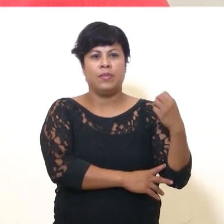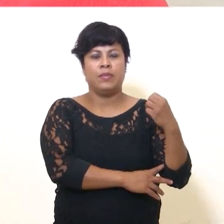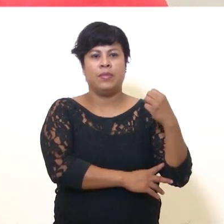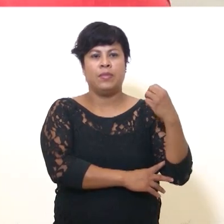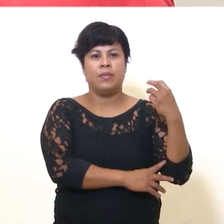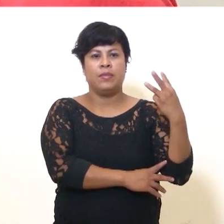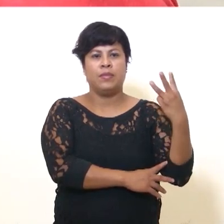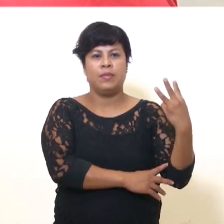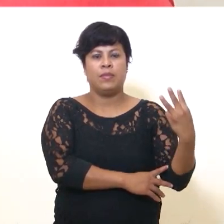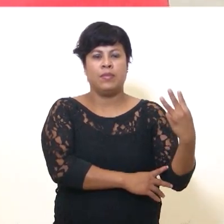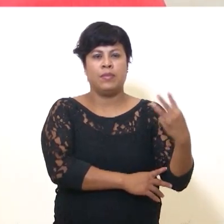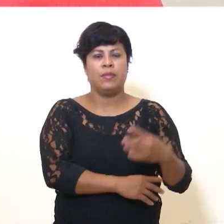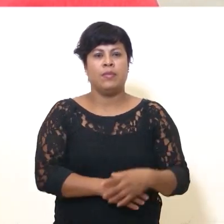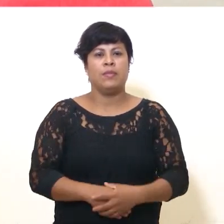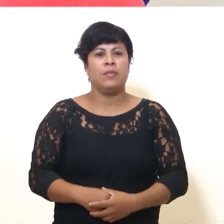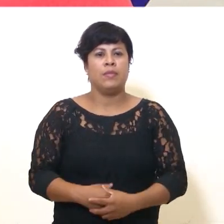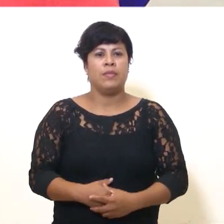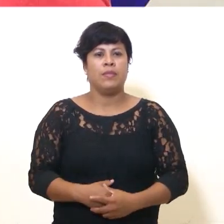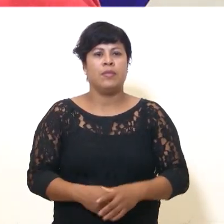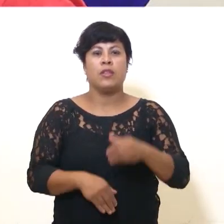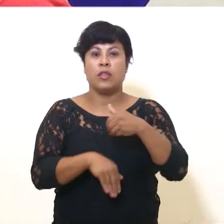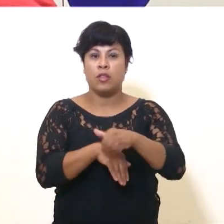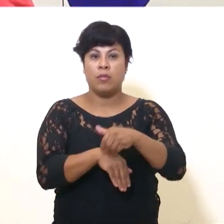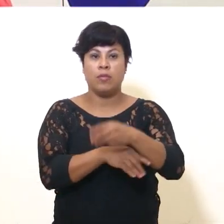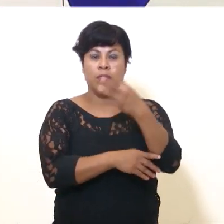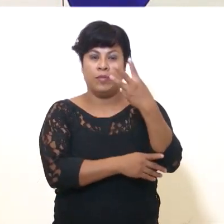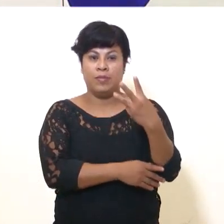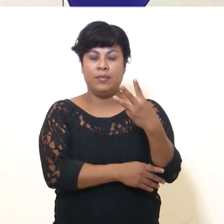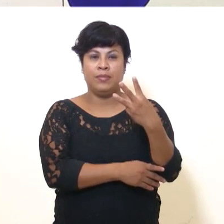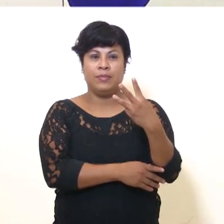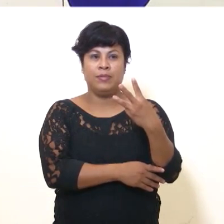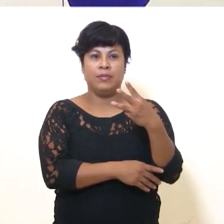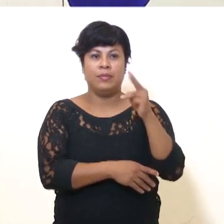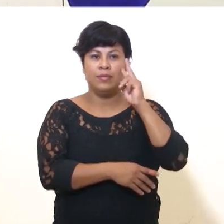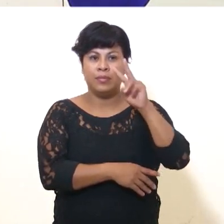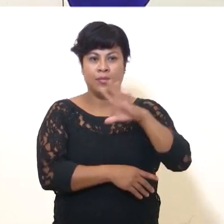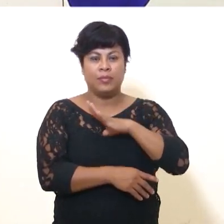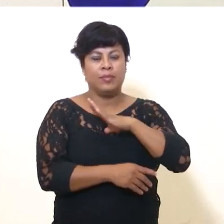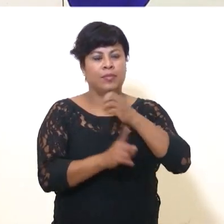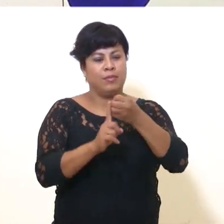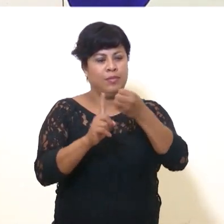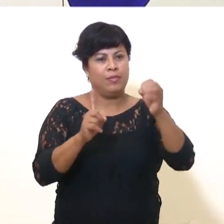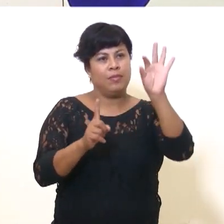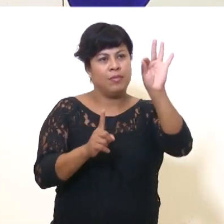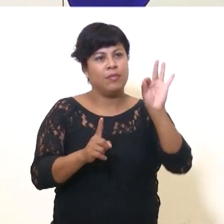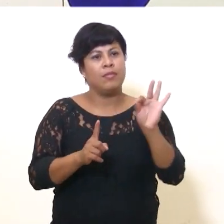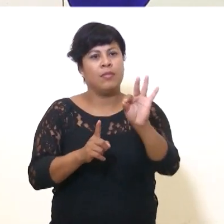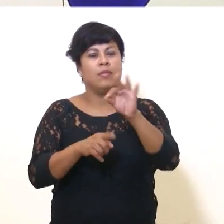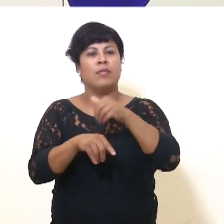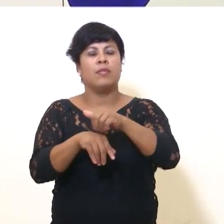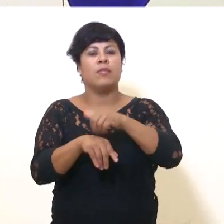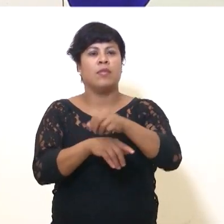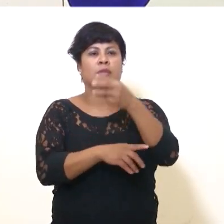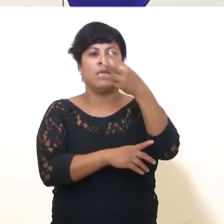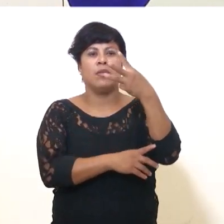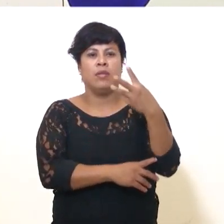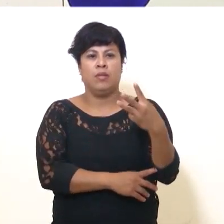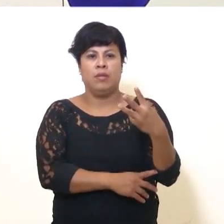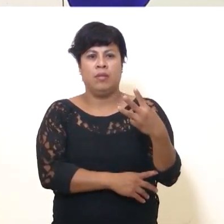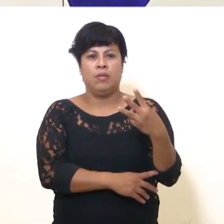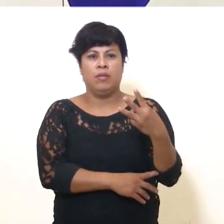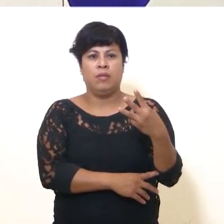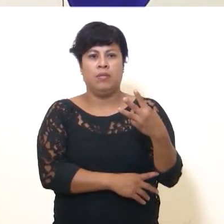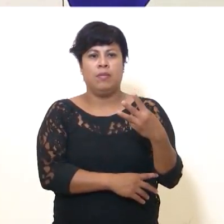2, 3. Y el número 3 es el que sigue en nuestra fila. Este es el